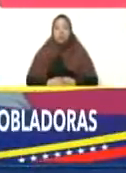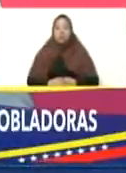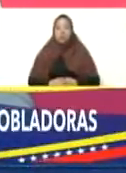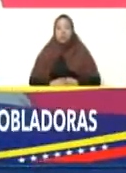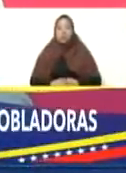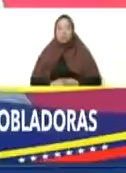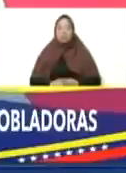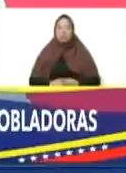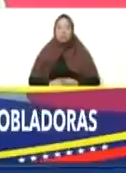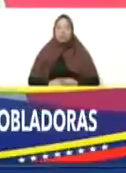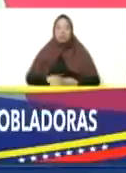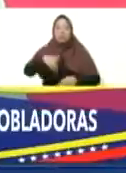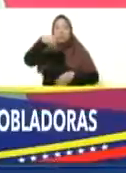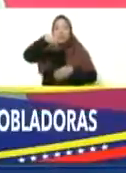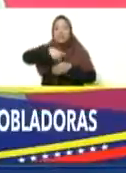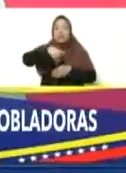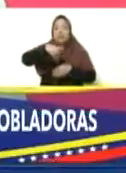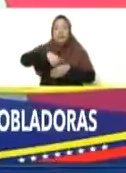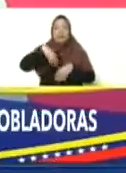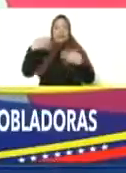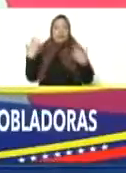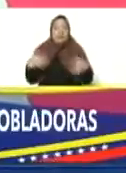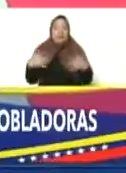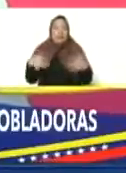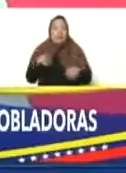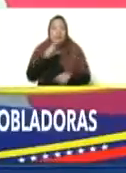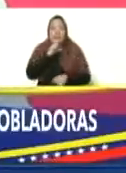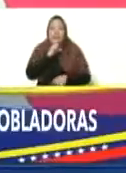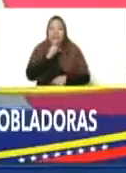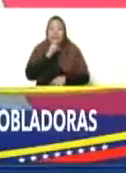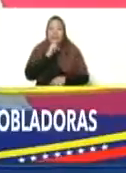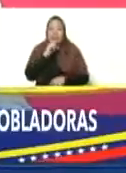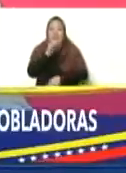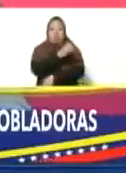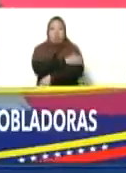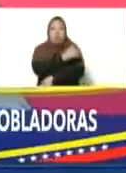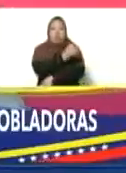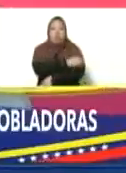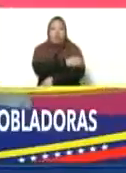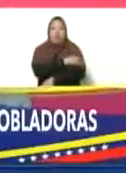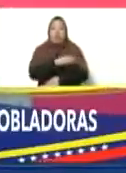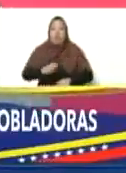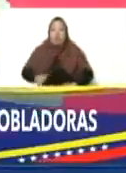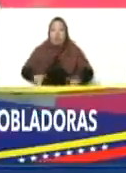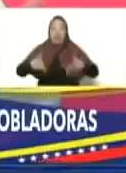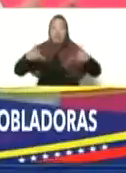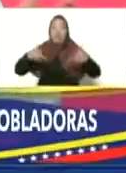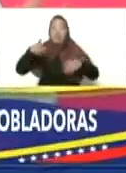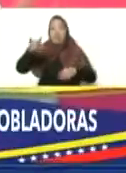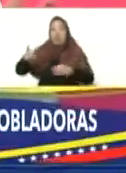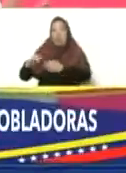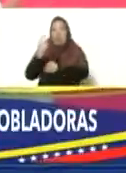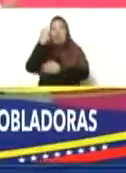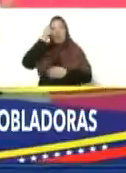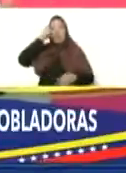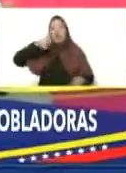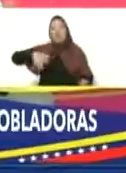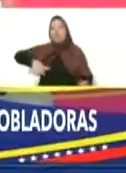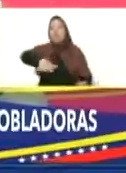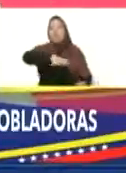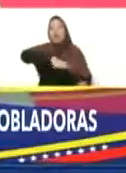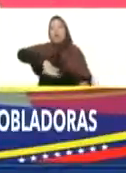tremendos y potasio la derecha obtuvo un triunfo porque engañó a este pueblo